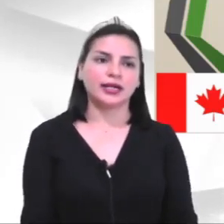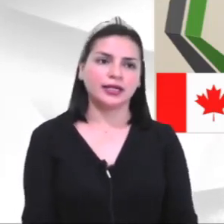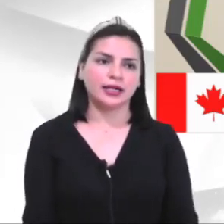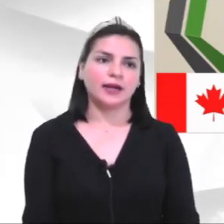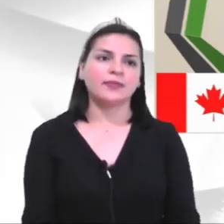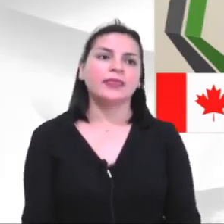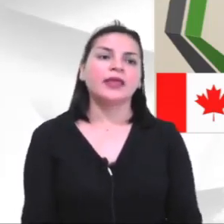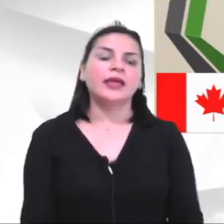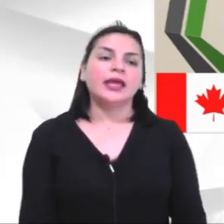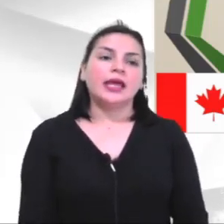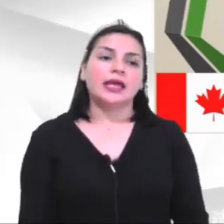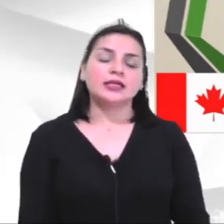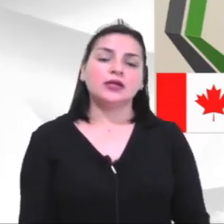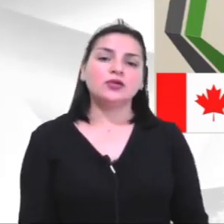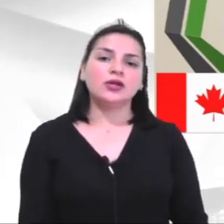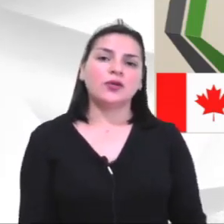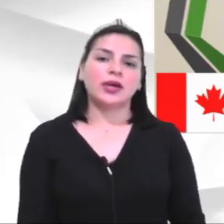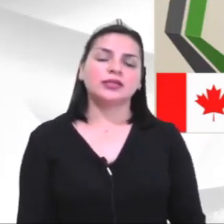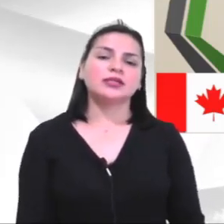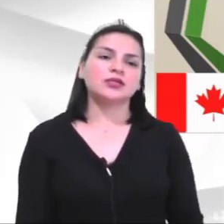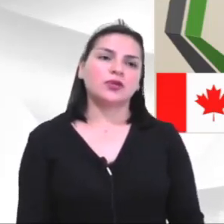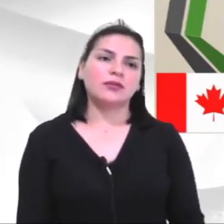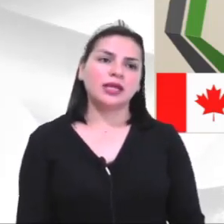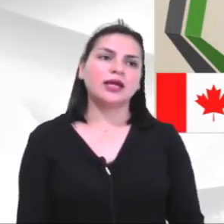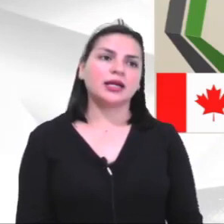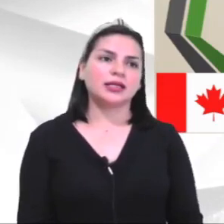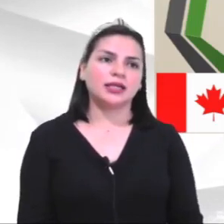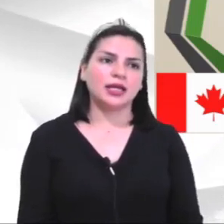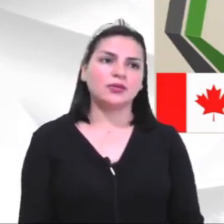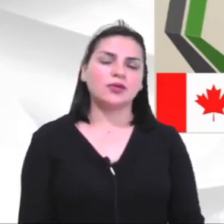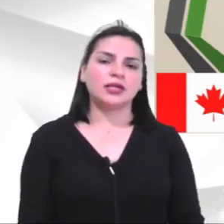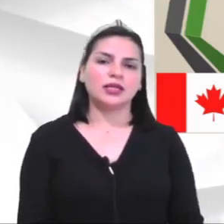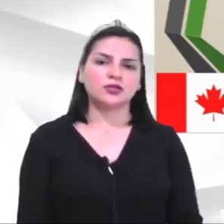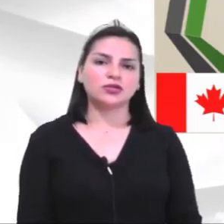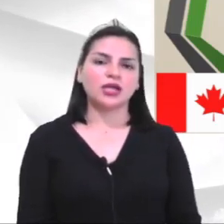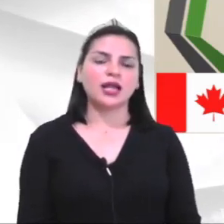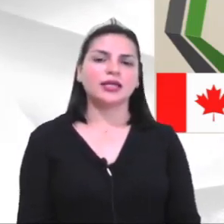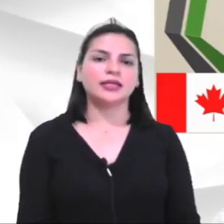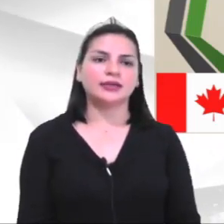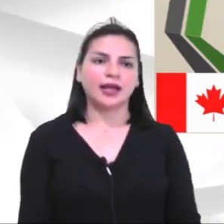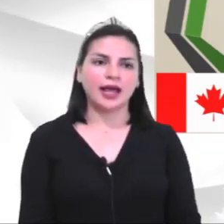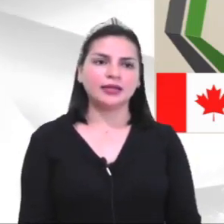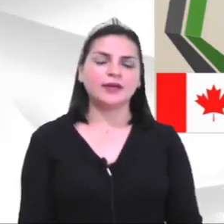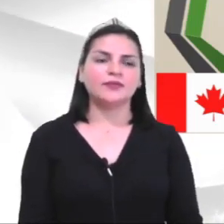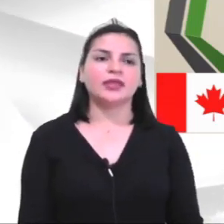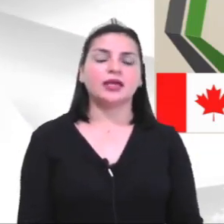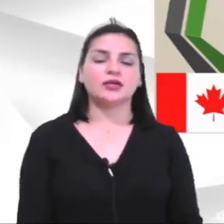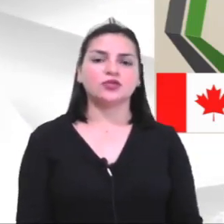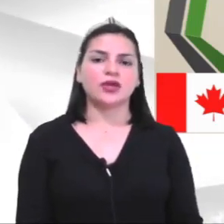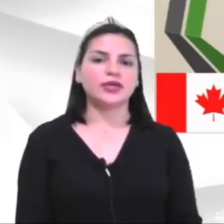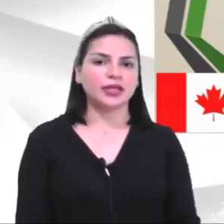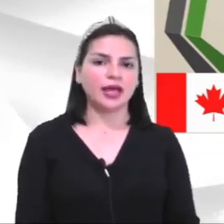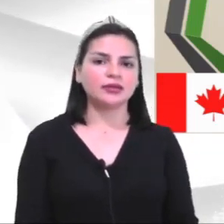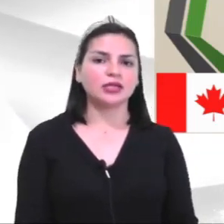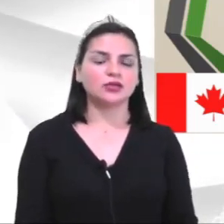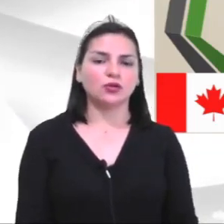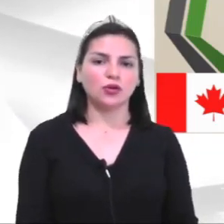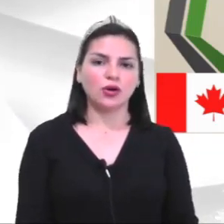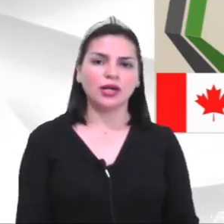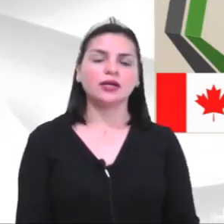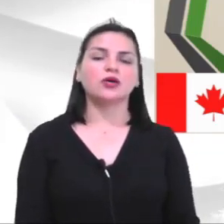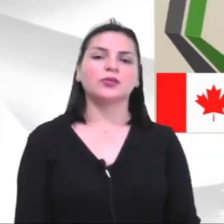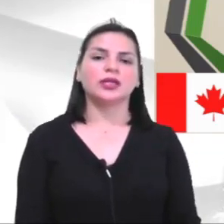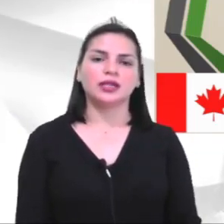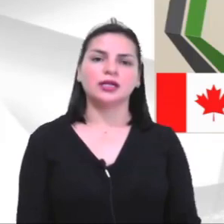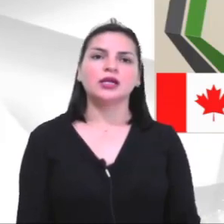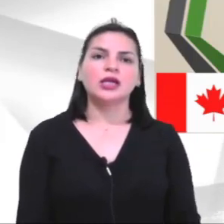Costa Rica. Es el único país de Centroamérica que tiene movilidad social y trata de que sus habitantes